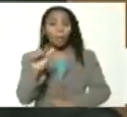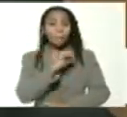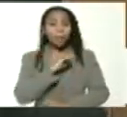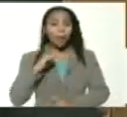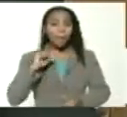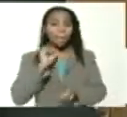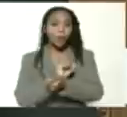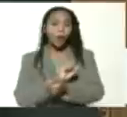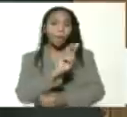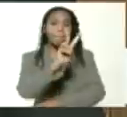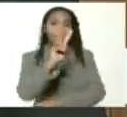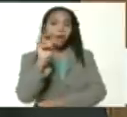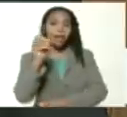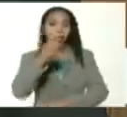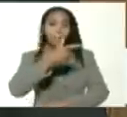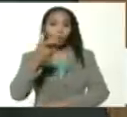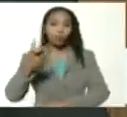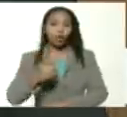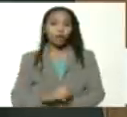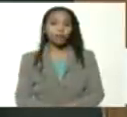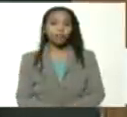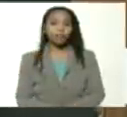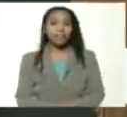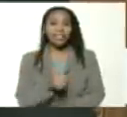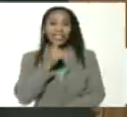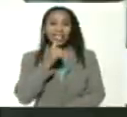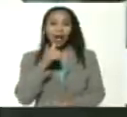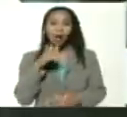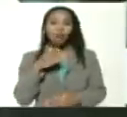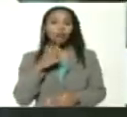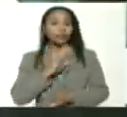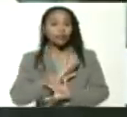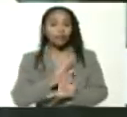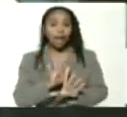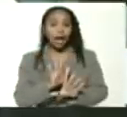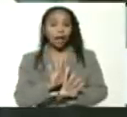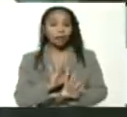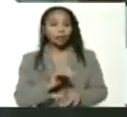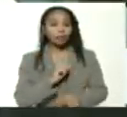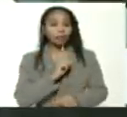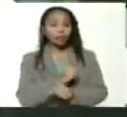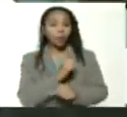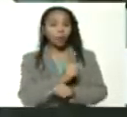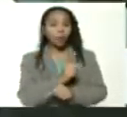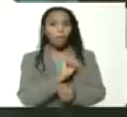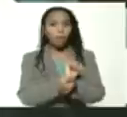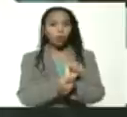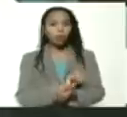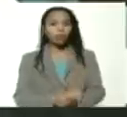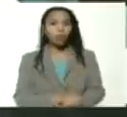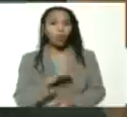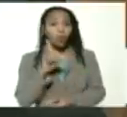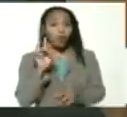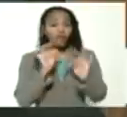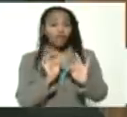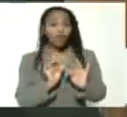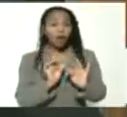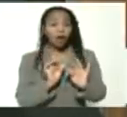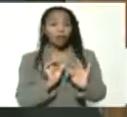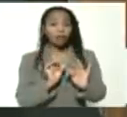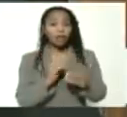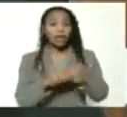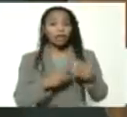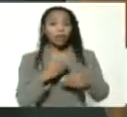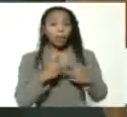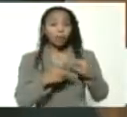libertad 20 personas, quienes ya fueron acusadas. Uno de los implicados se acogió al